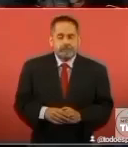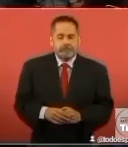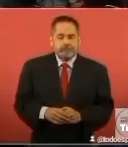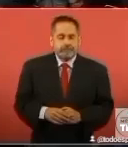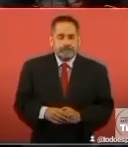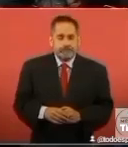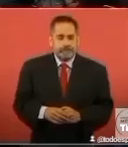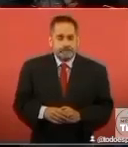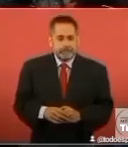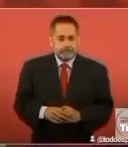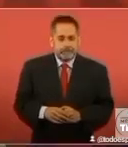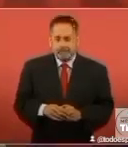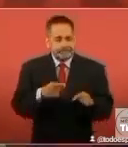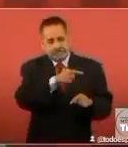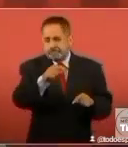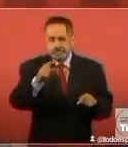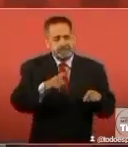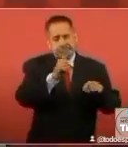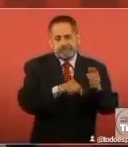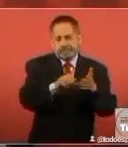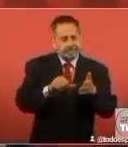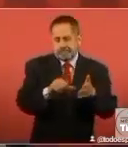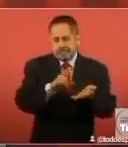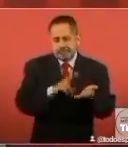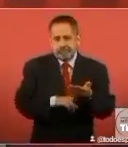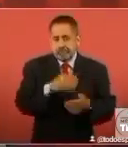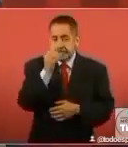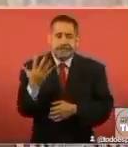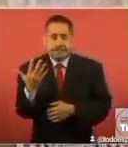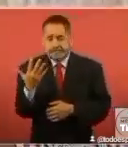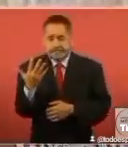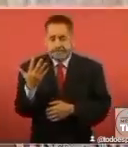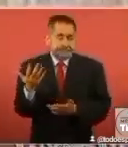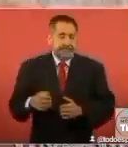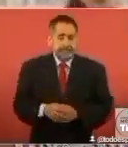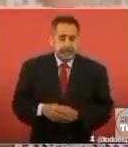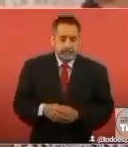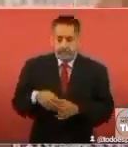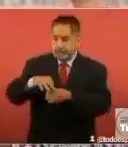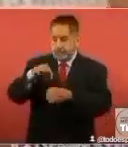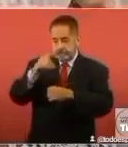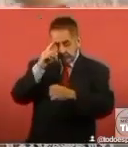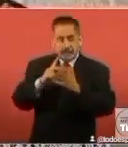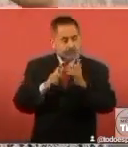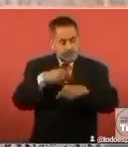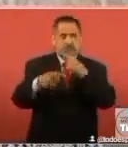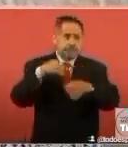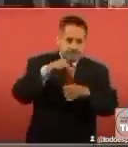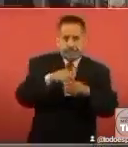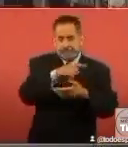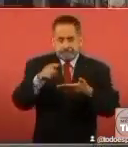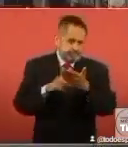se tienen que anular 5. O sea, elecciones para repetirse o para…